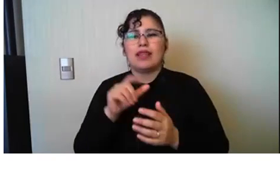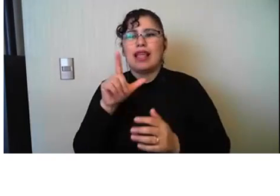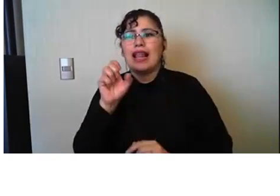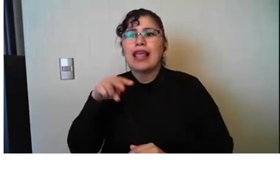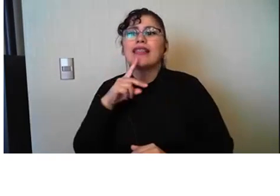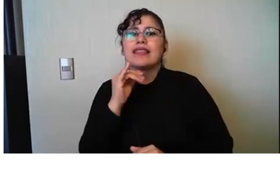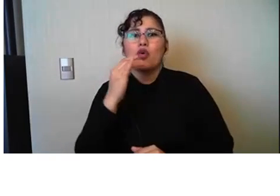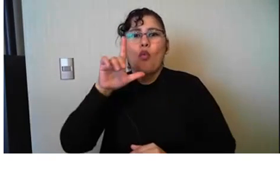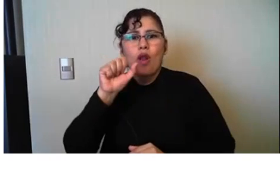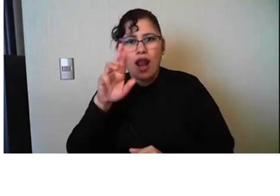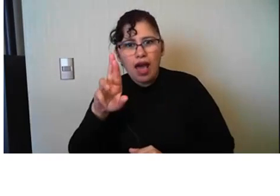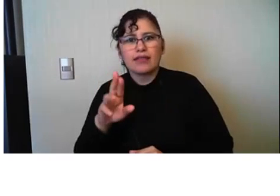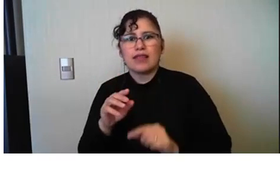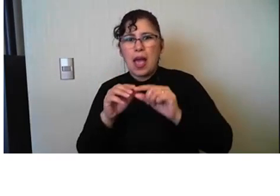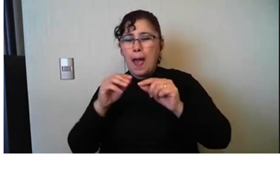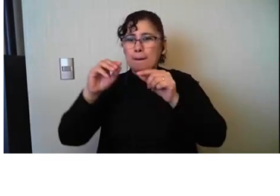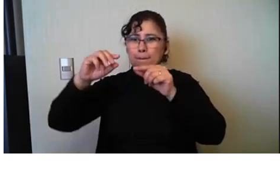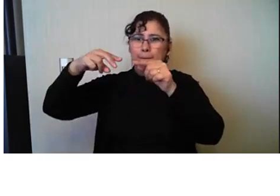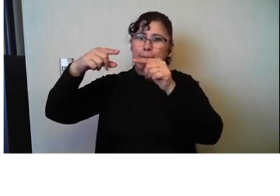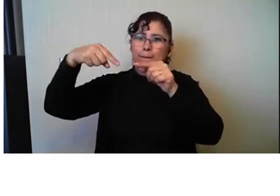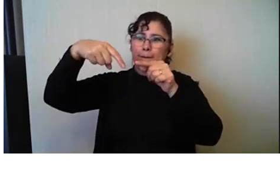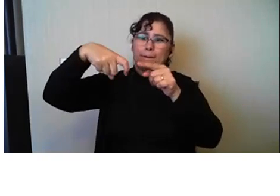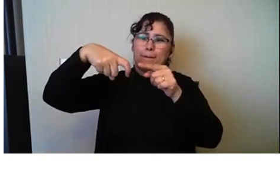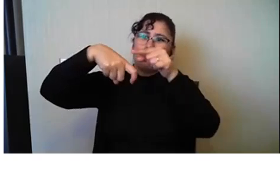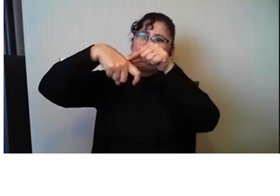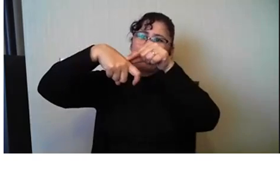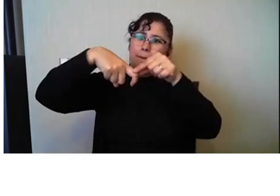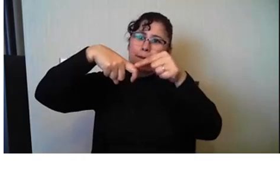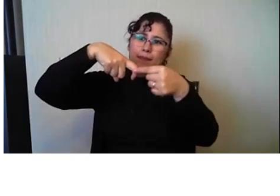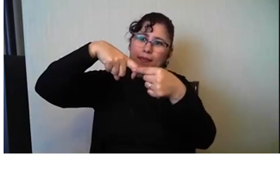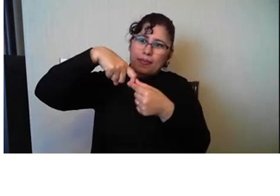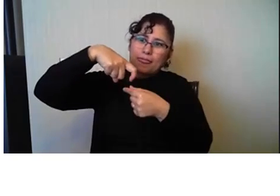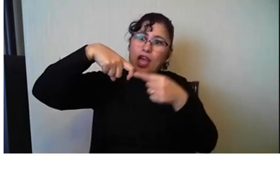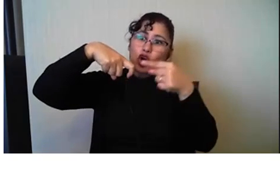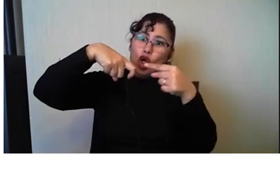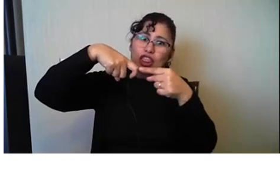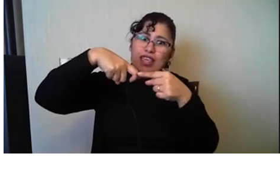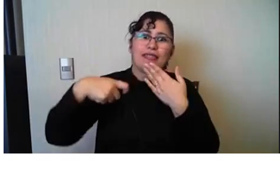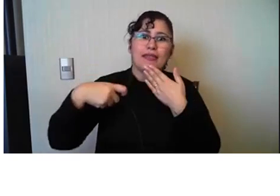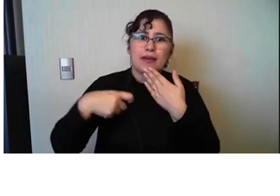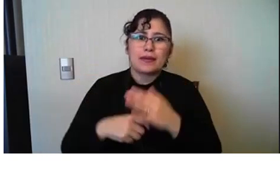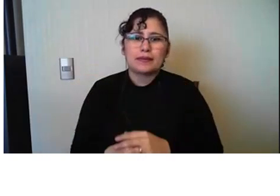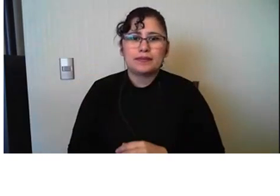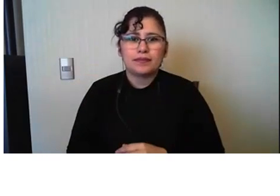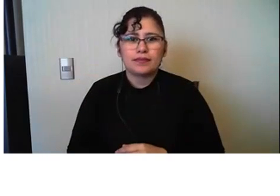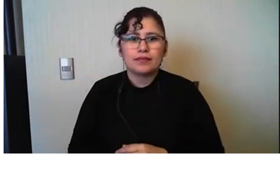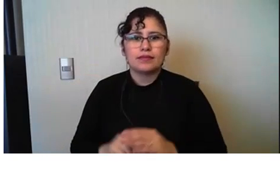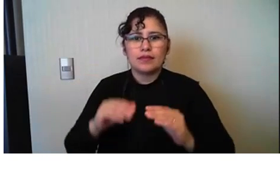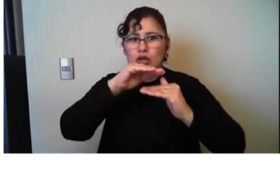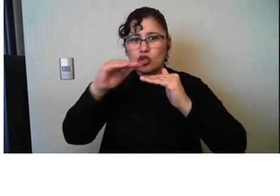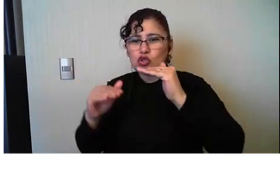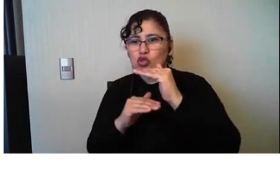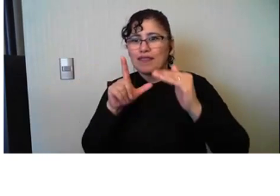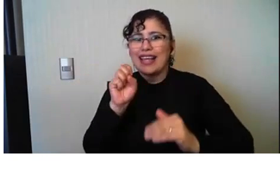brazo anterior, rodilla, brazo posterior, y ahí está el